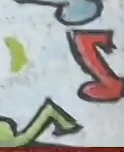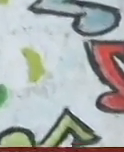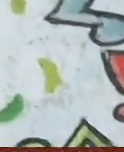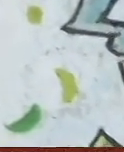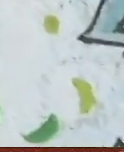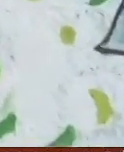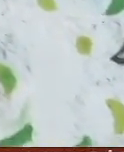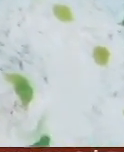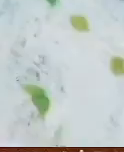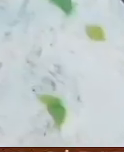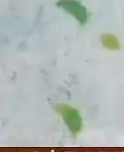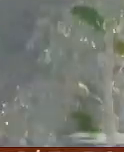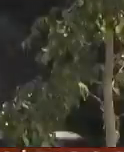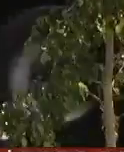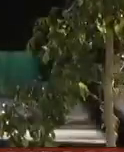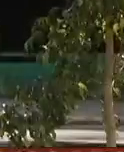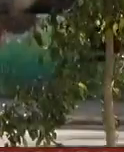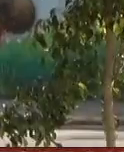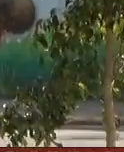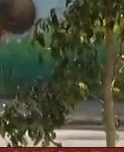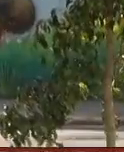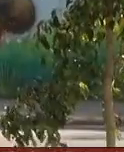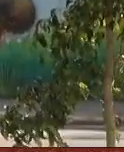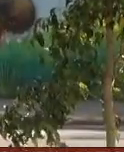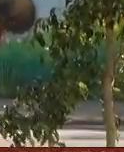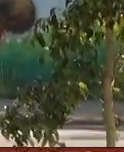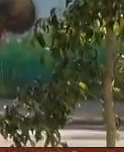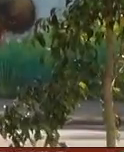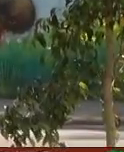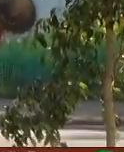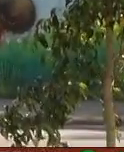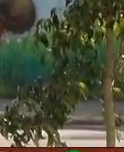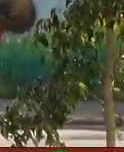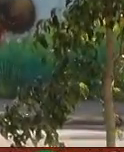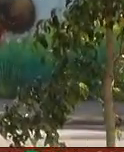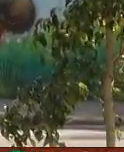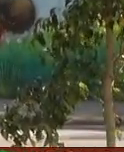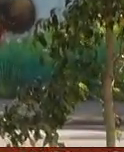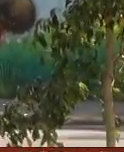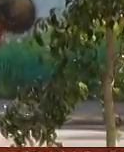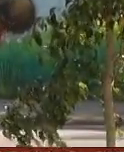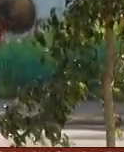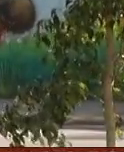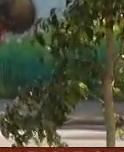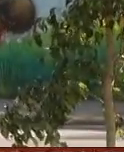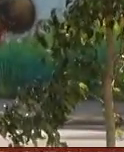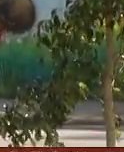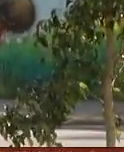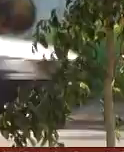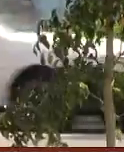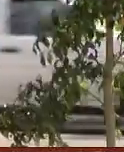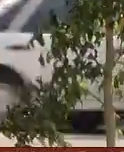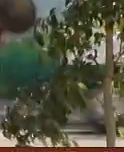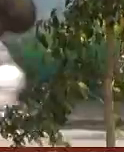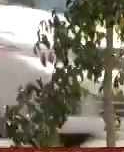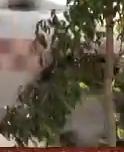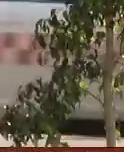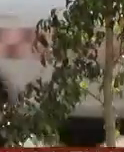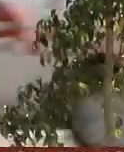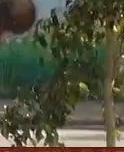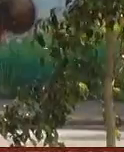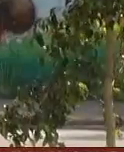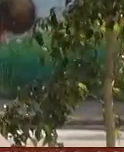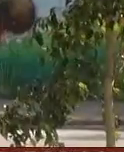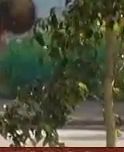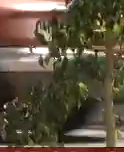Pusimos cosas como que realizan piñatas, que realizan repostería, también que hay, bueno, un